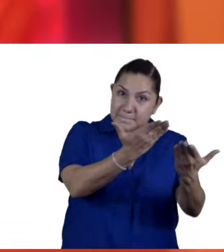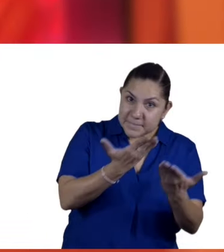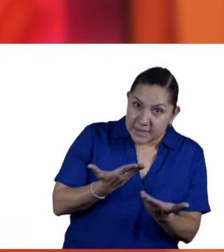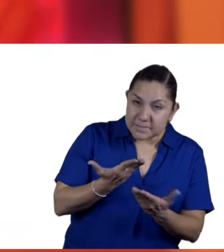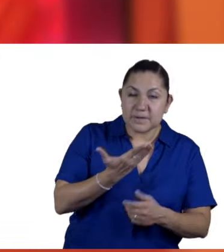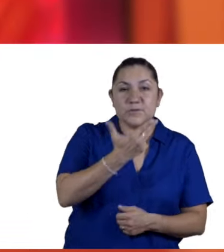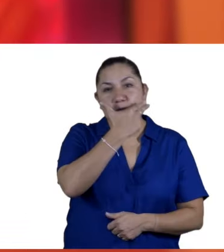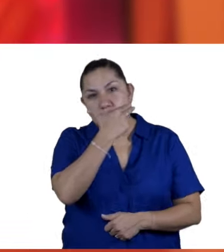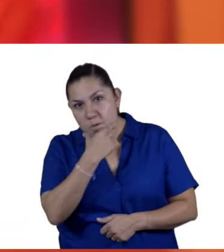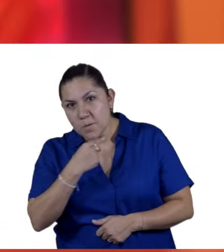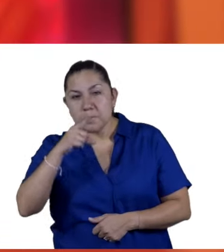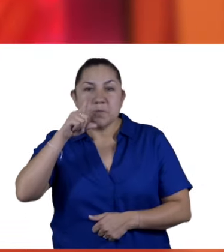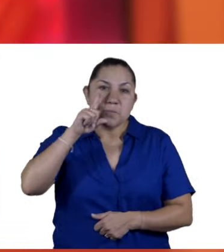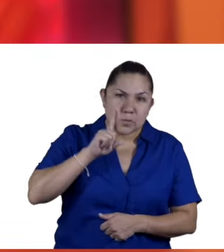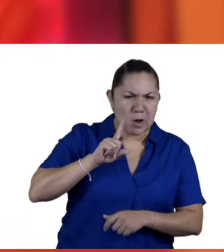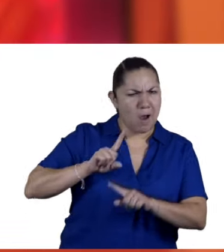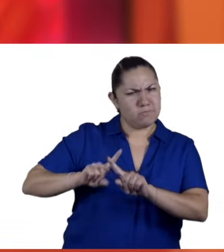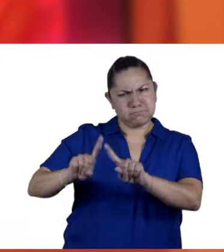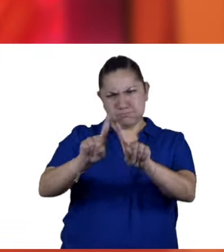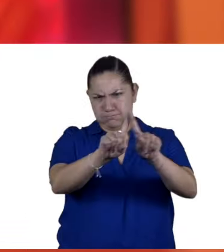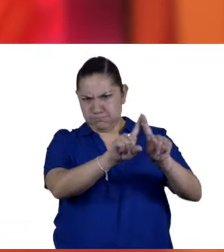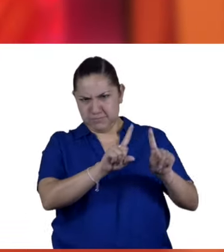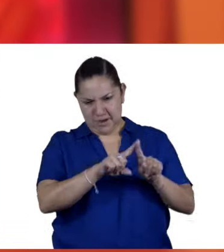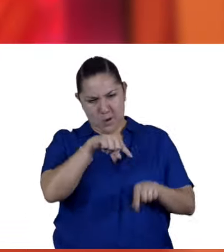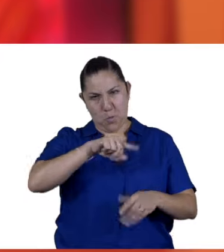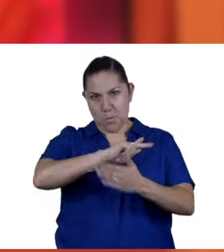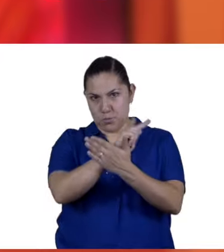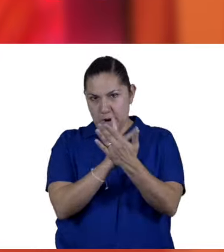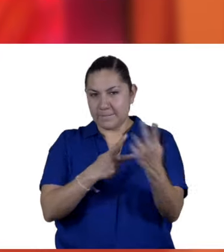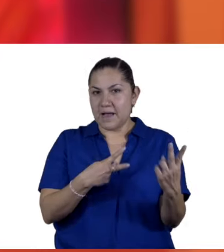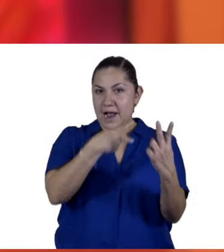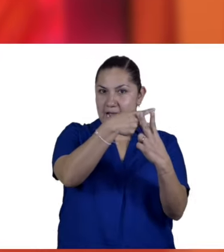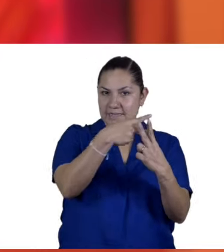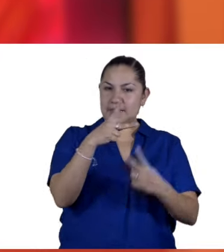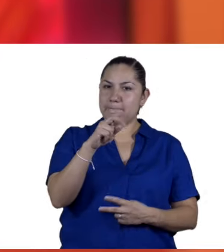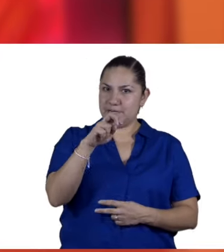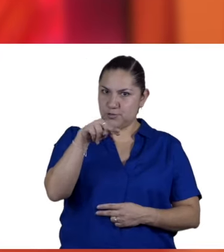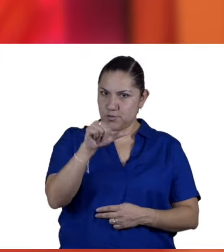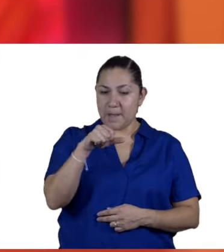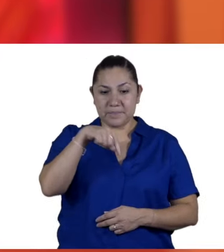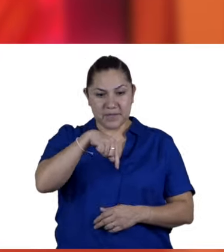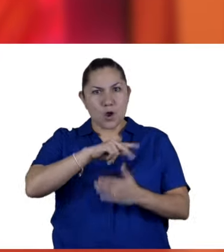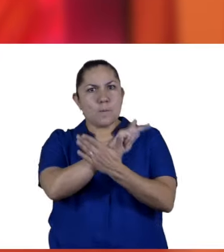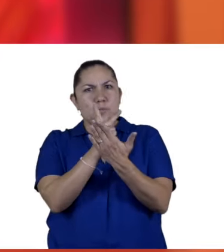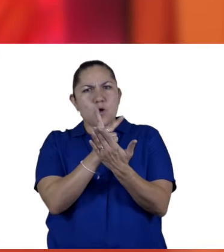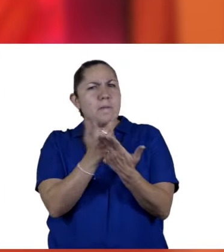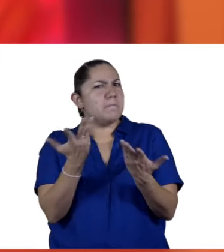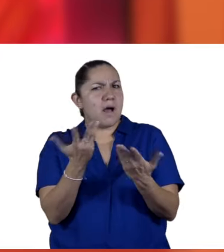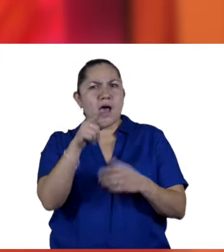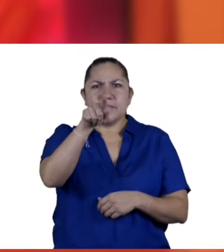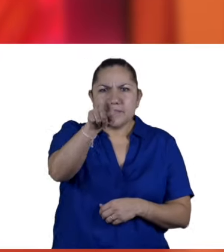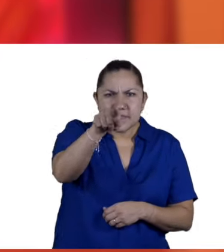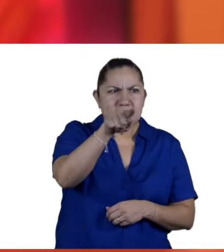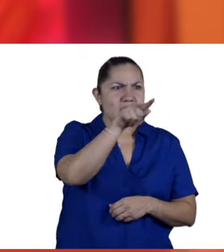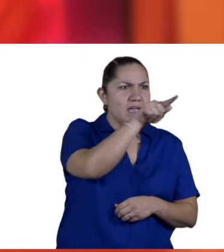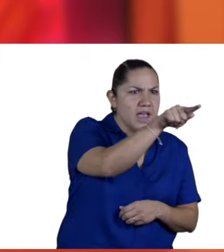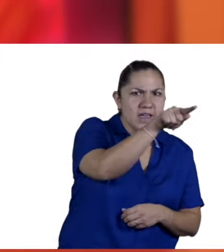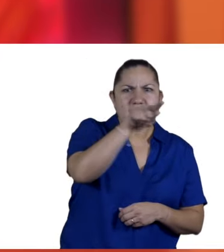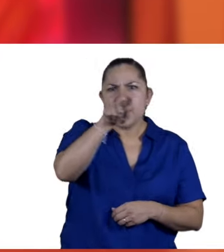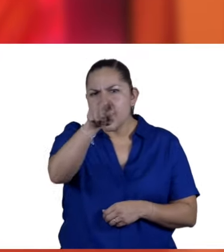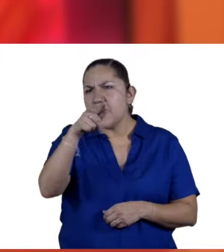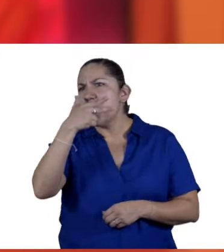Bienvenidas, bienvenidos y bienvenides a Hashtag Persona, un programa sobre ti, ellas, ellos,